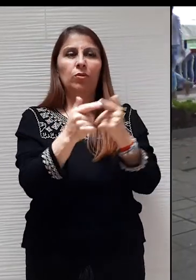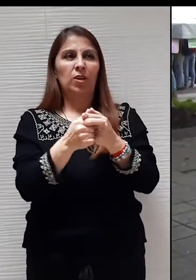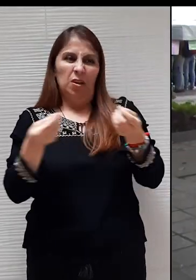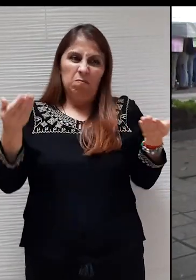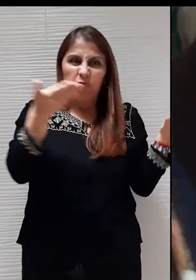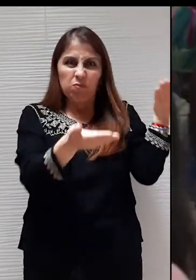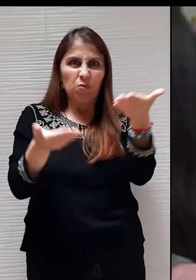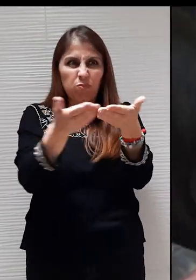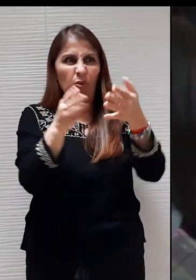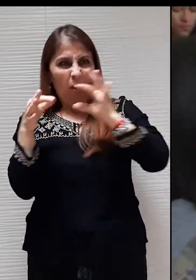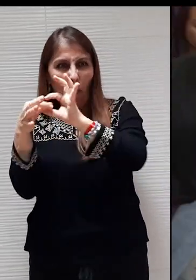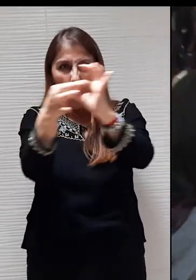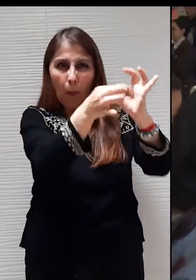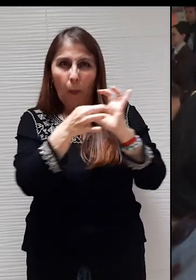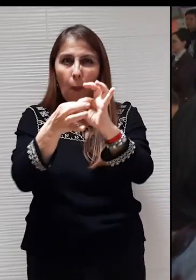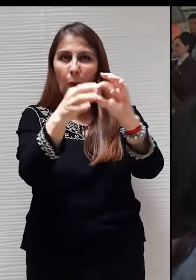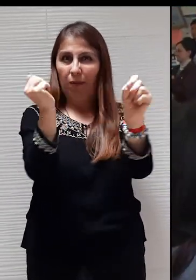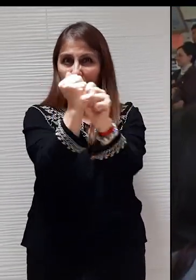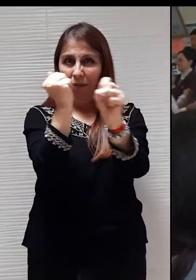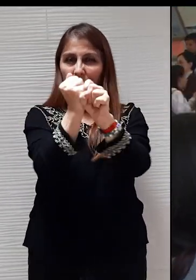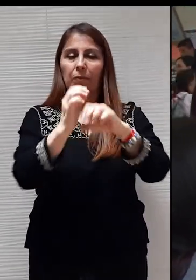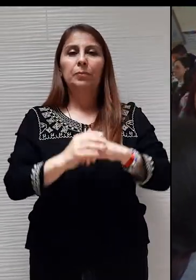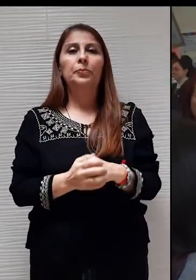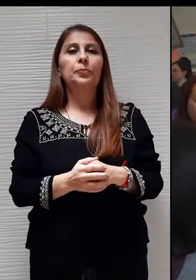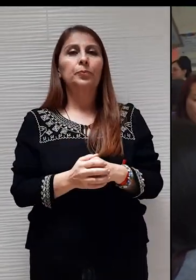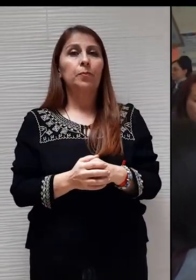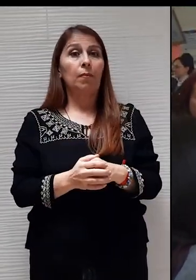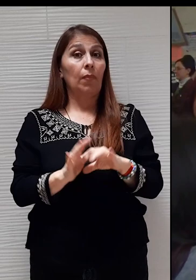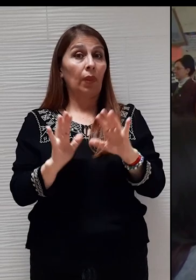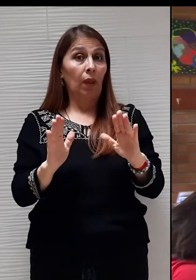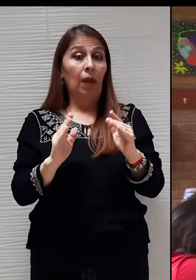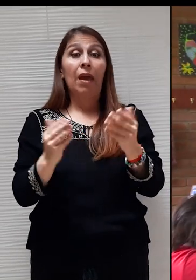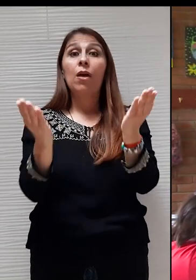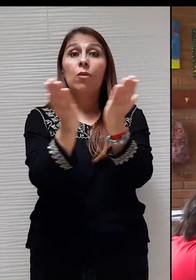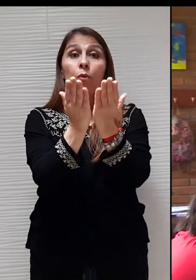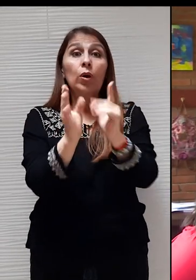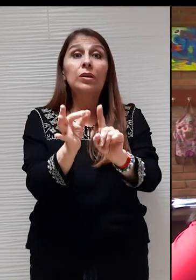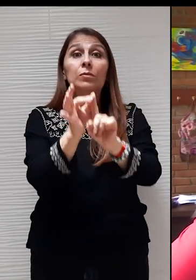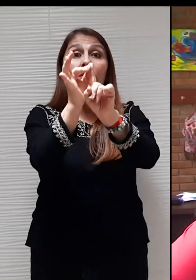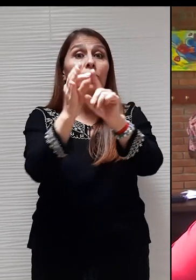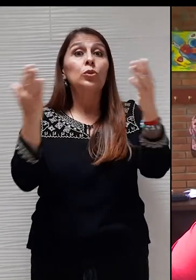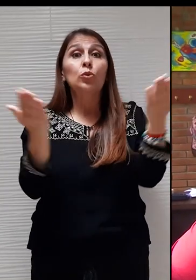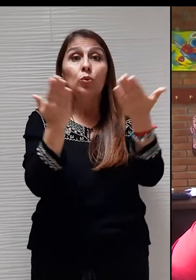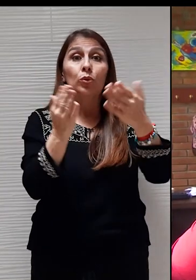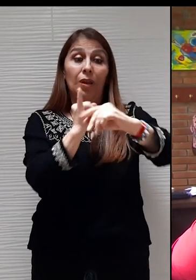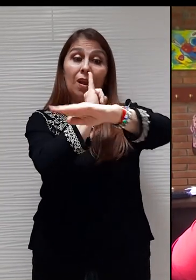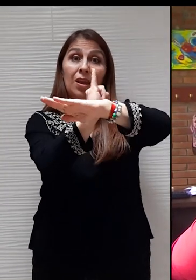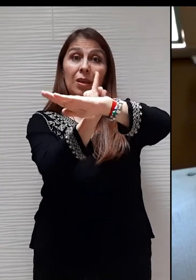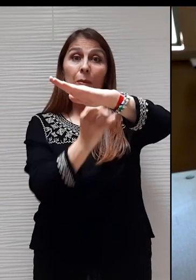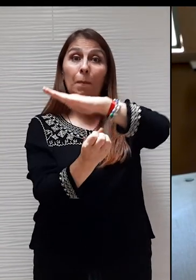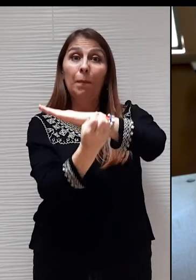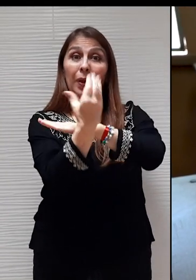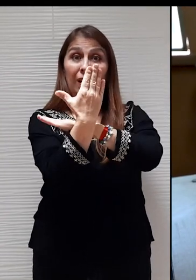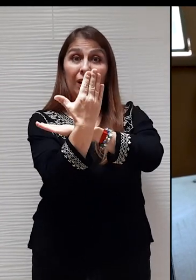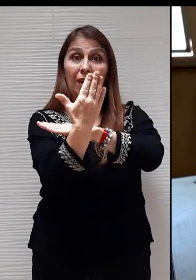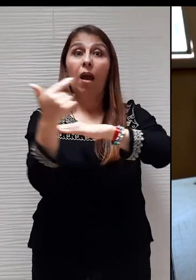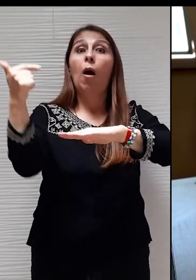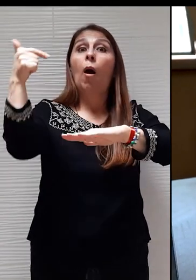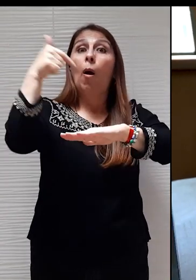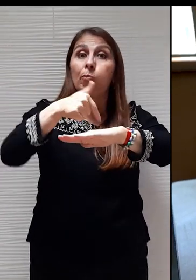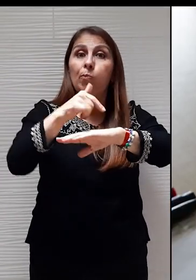Tenemos la educación especial también de nuestro Instituto Pedagógico Nacional.